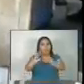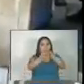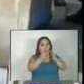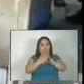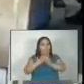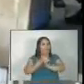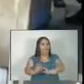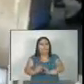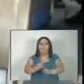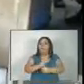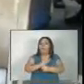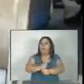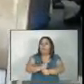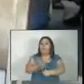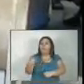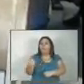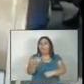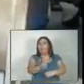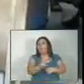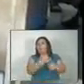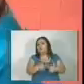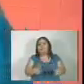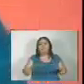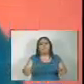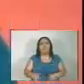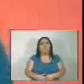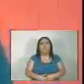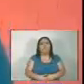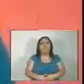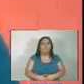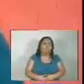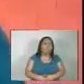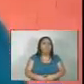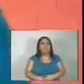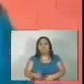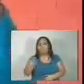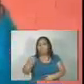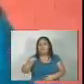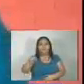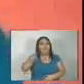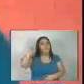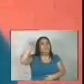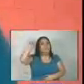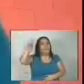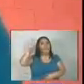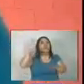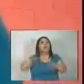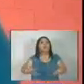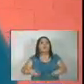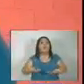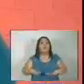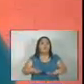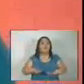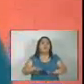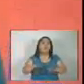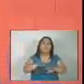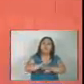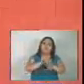más segura y la gente sale con más confianza a las calles. No, ahora sí, estamos, gracias a Dios, más tranquilos.